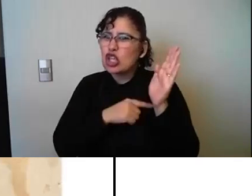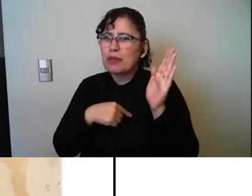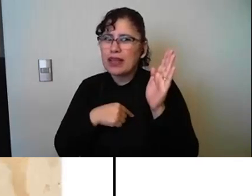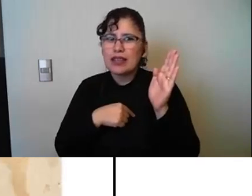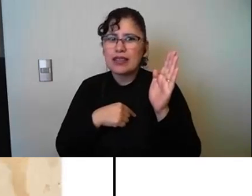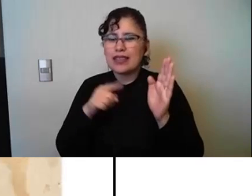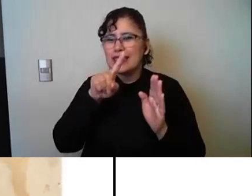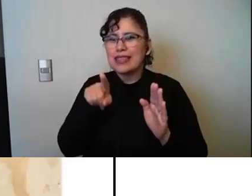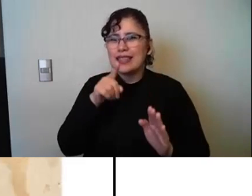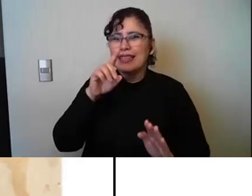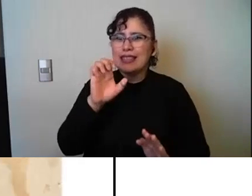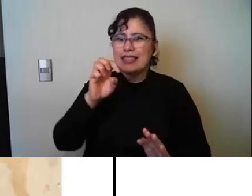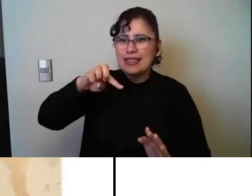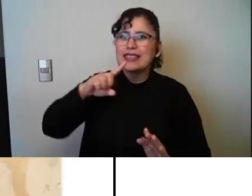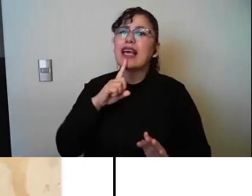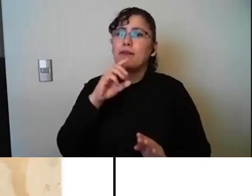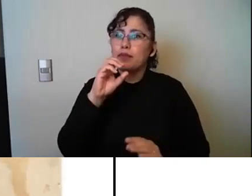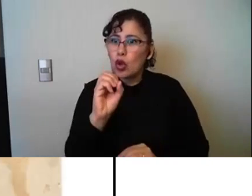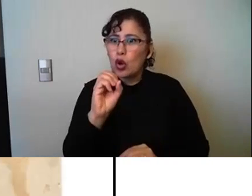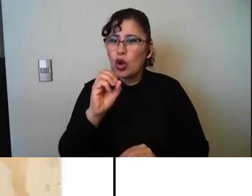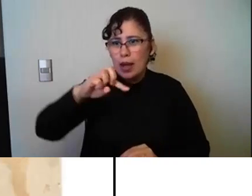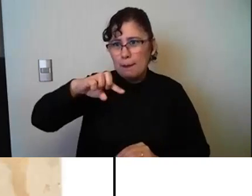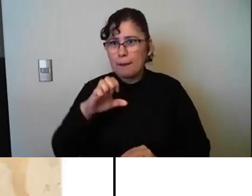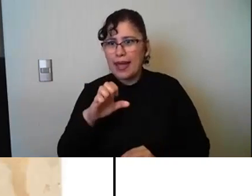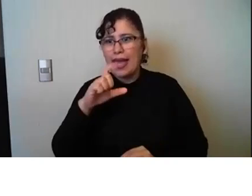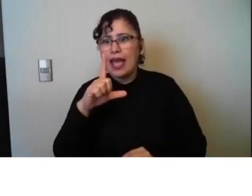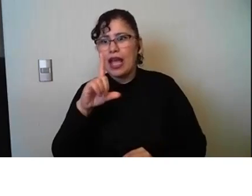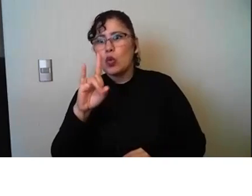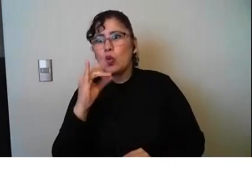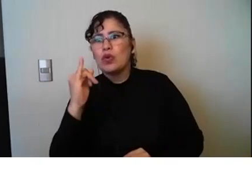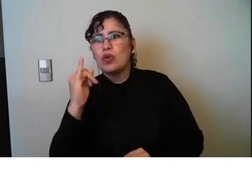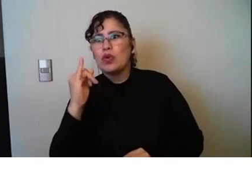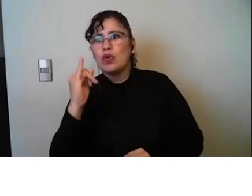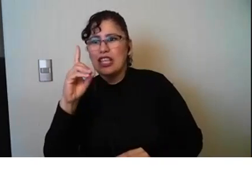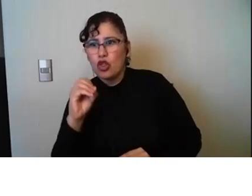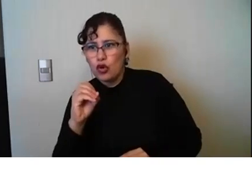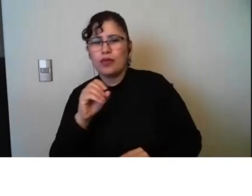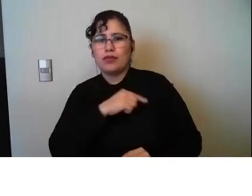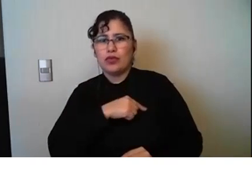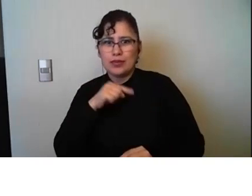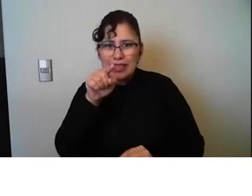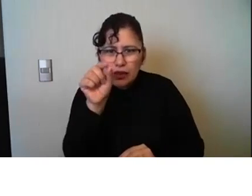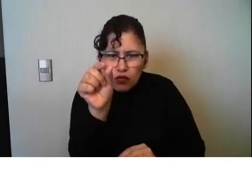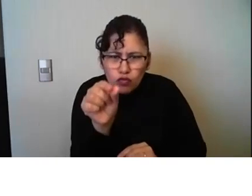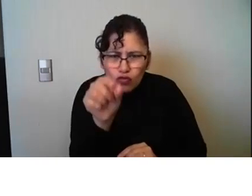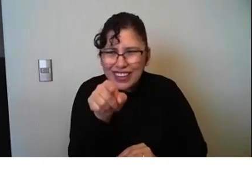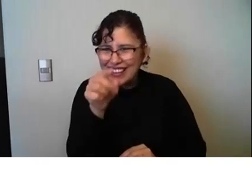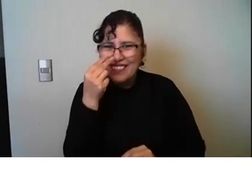septo pelúcido. Septo pelúcido. Y ese septo pelúcido está representado acá.